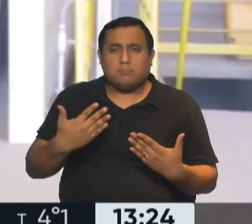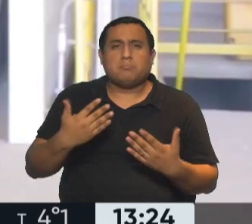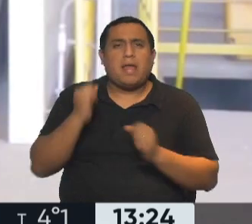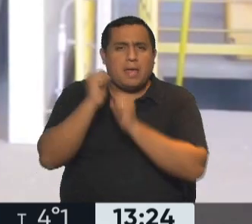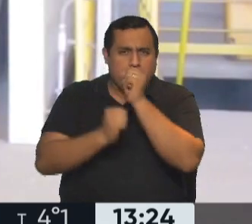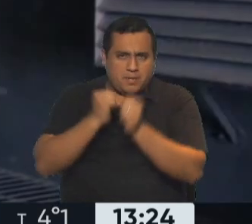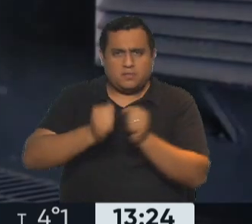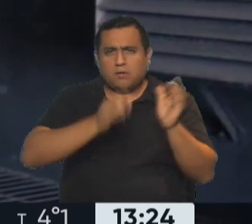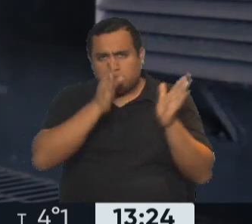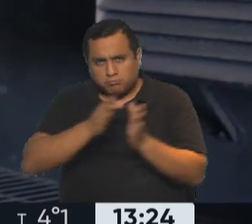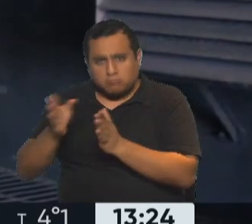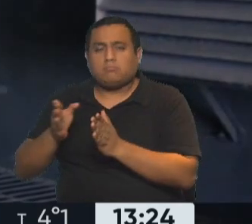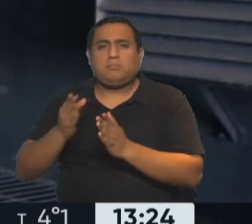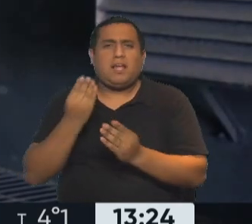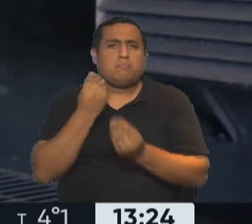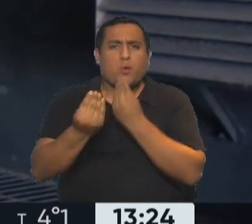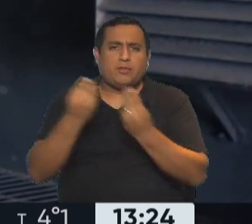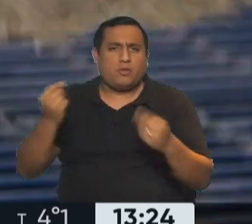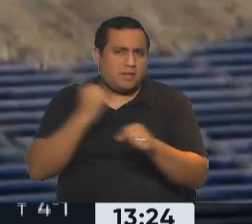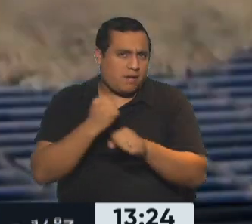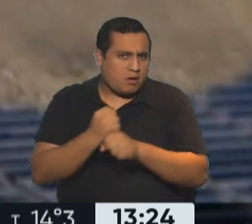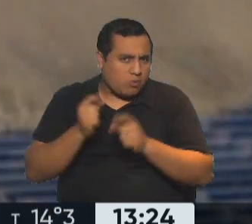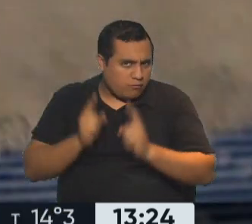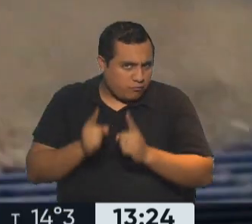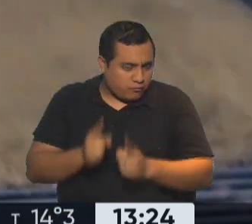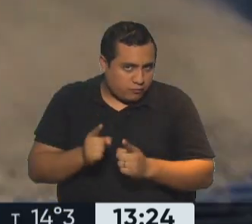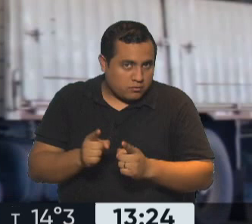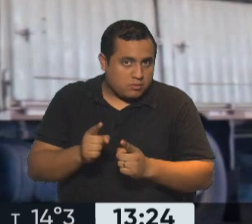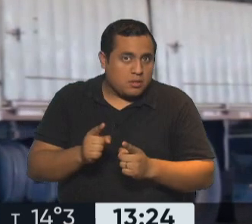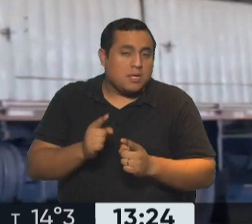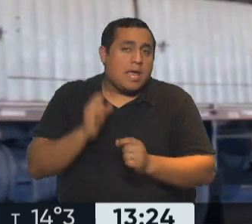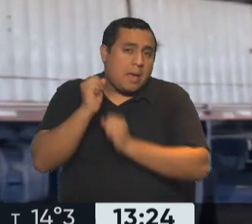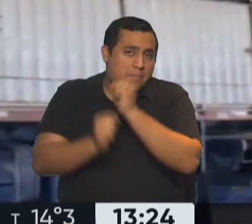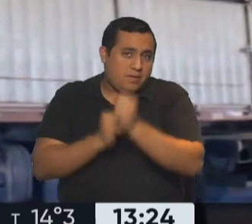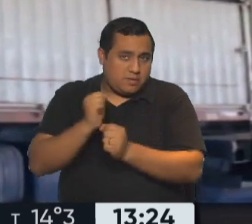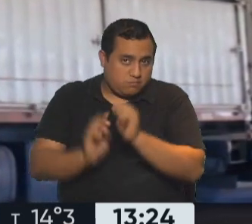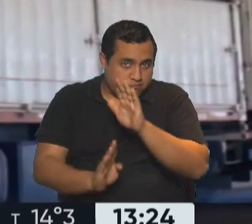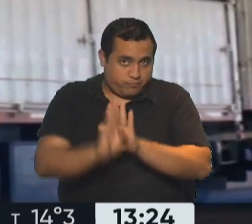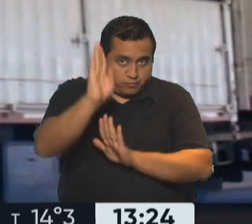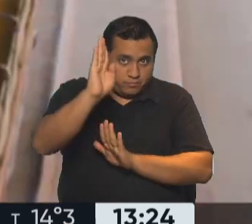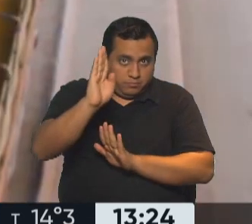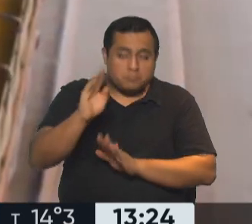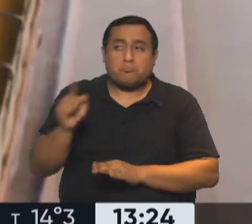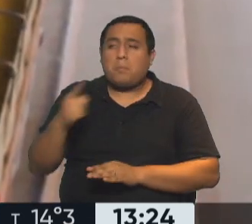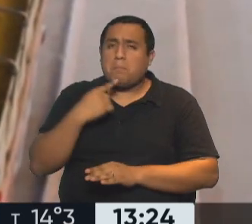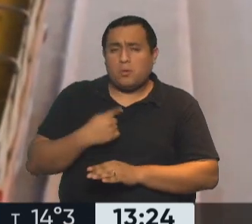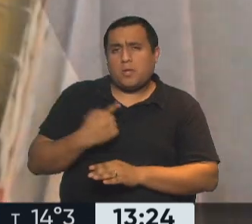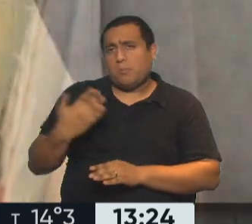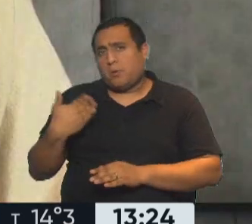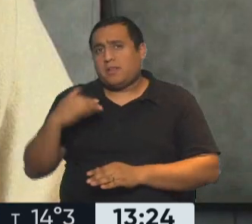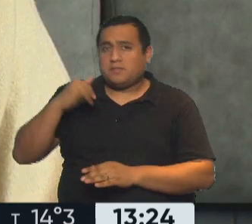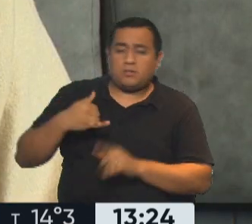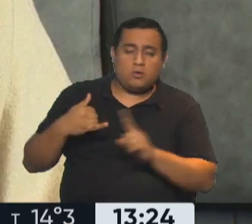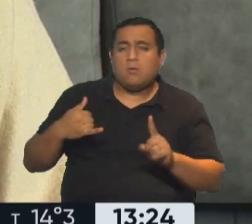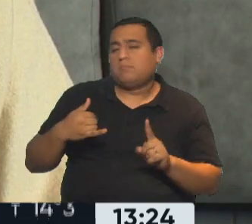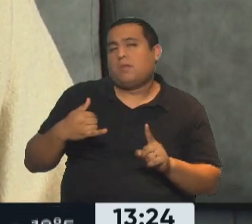los puestos de trabajo y apostar a que la empresa crezca? Vos me decís si puede o no puede intervenir. El Estado